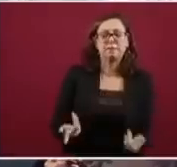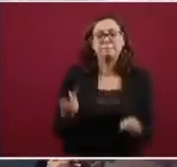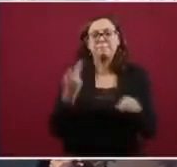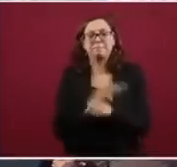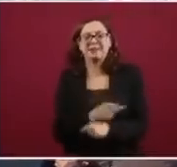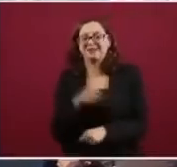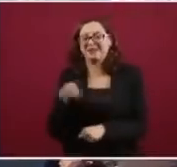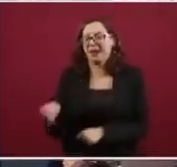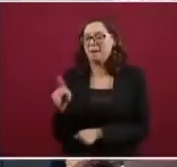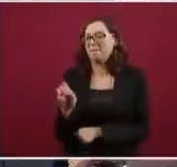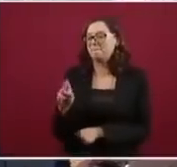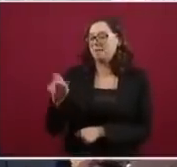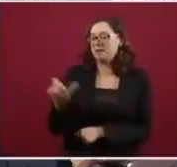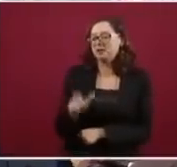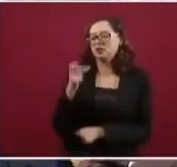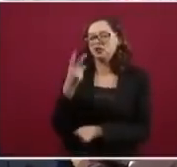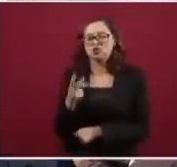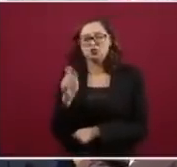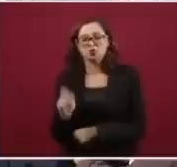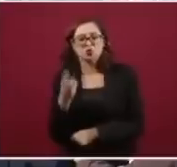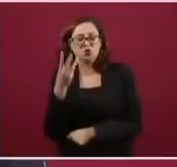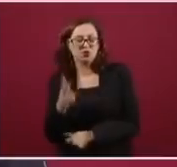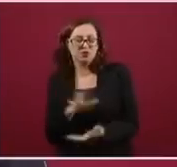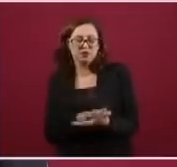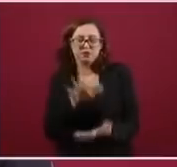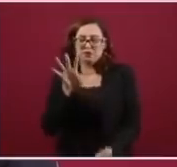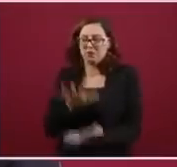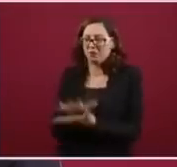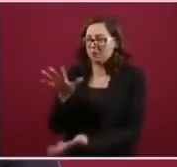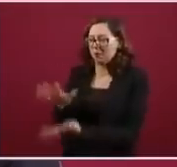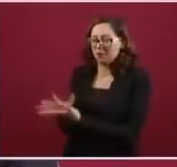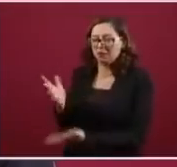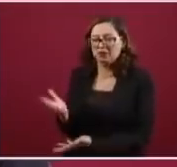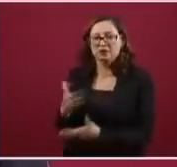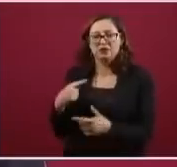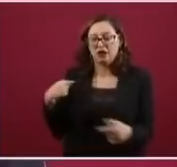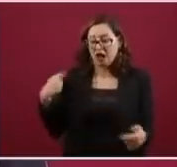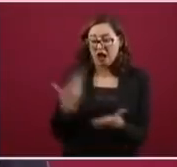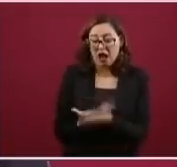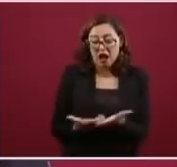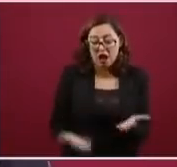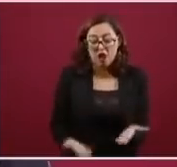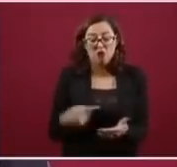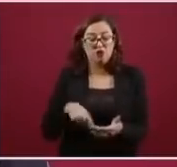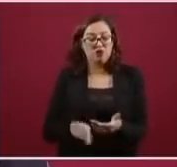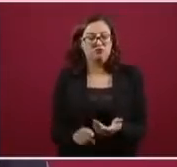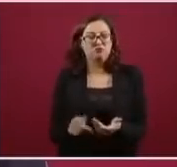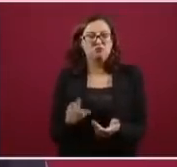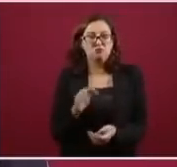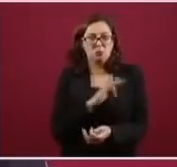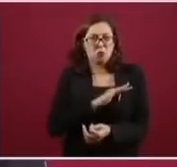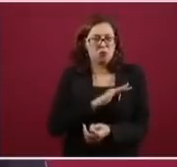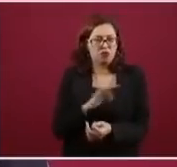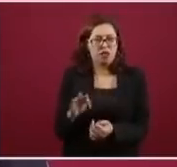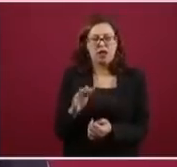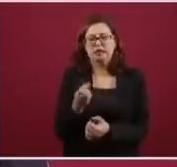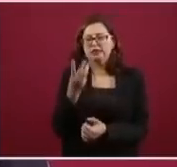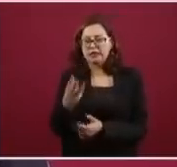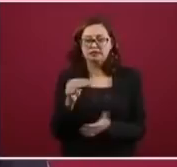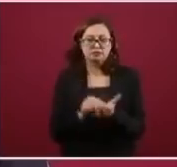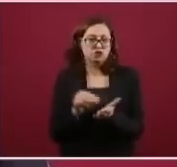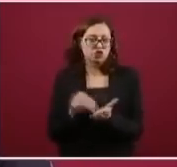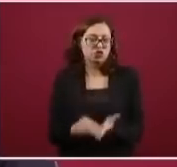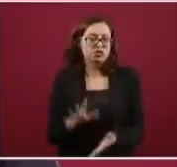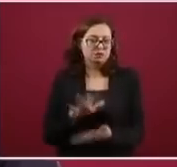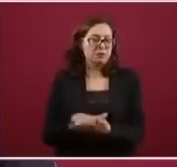de 2.3 millones de barriles por día se dijo que para esta época estaríamos produciendo más de 3 millones